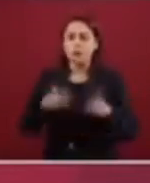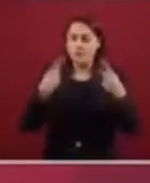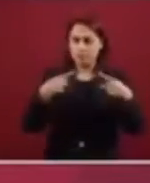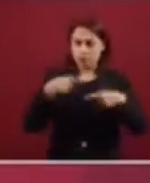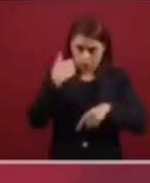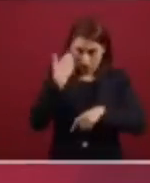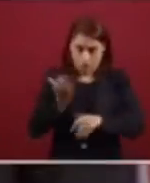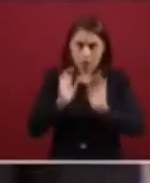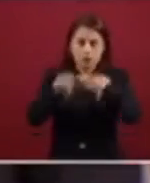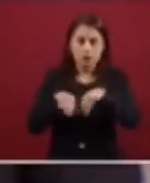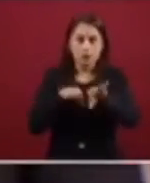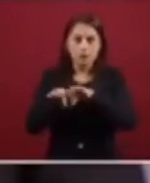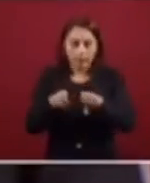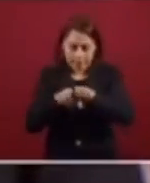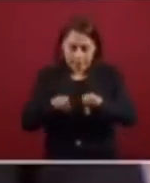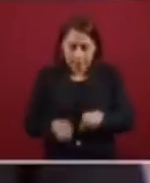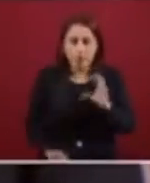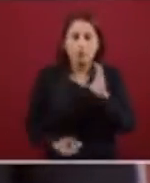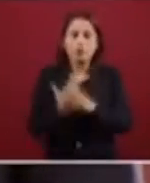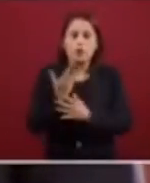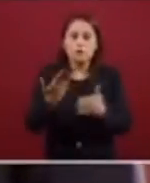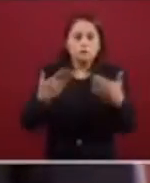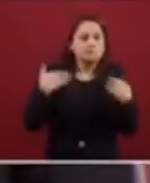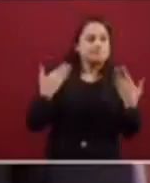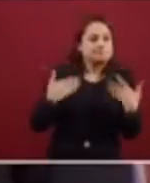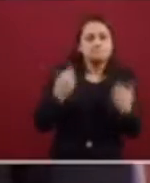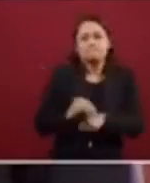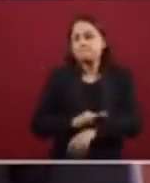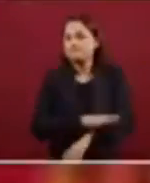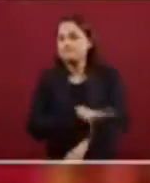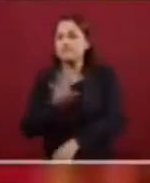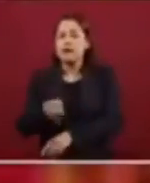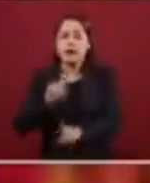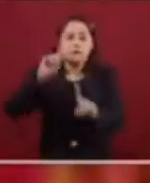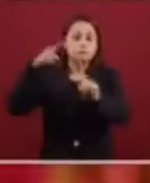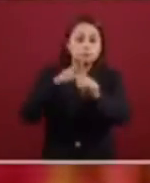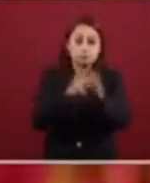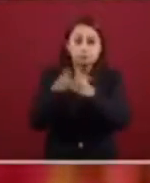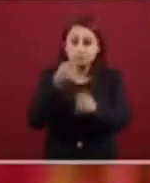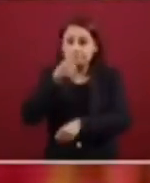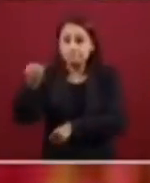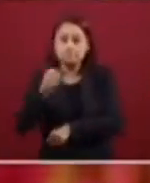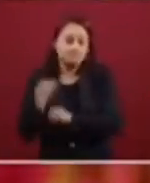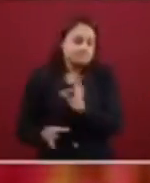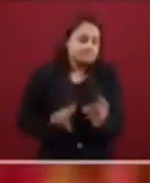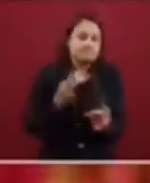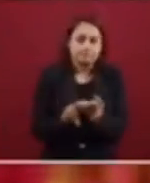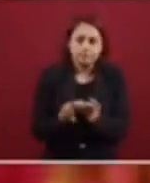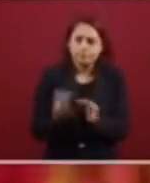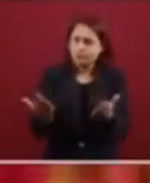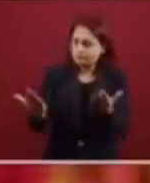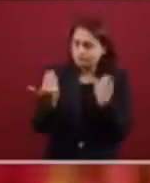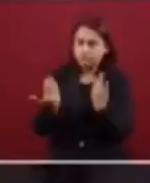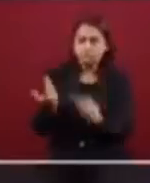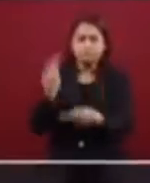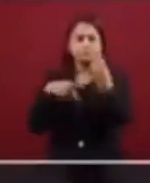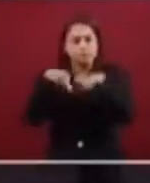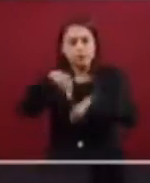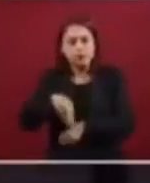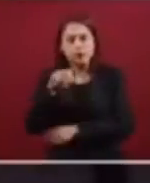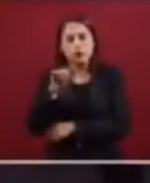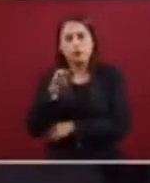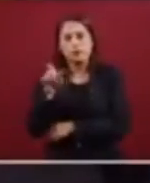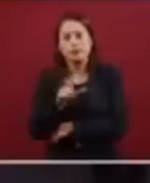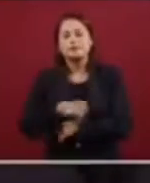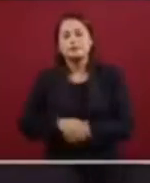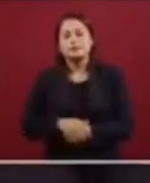equipo entusiasta, apasionado del periodismo, libre, comprometido, llegue a Notimex. La verdad, lo que